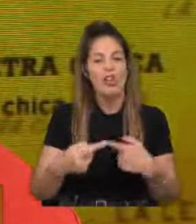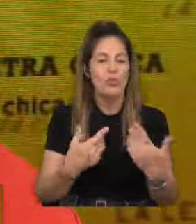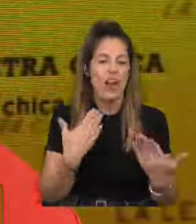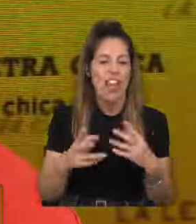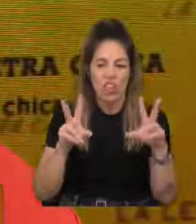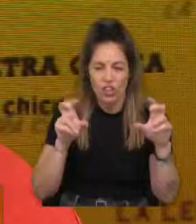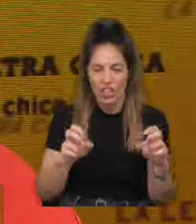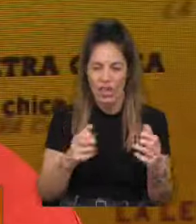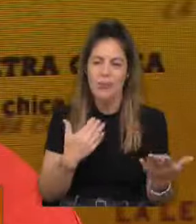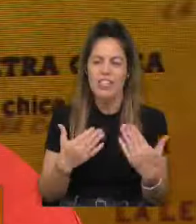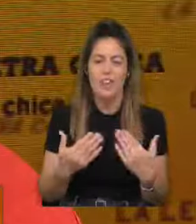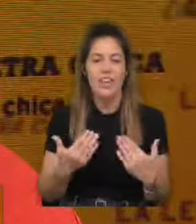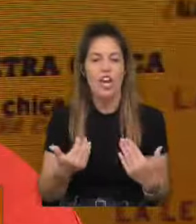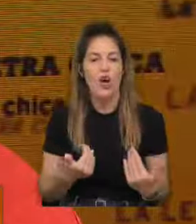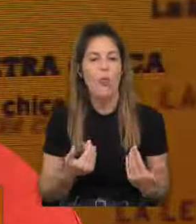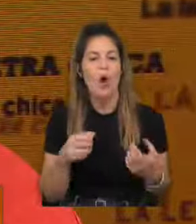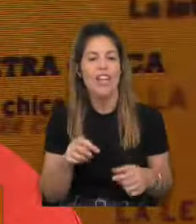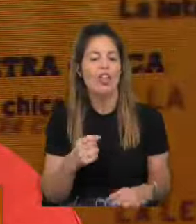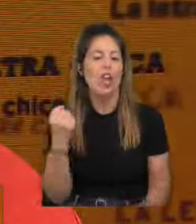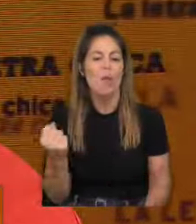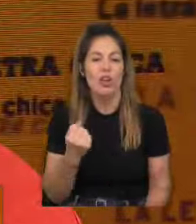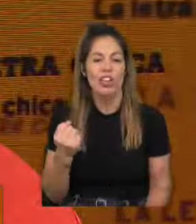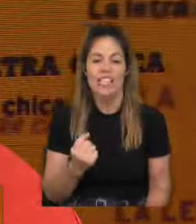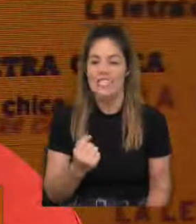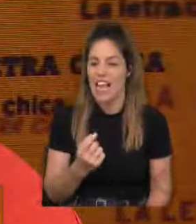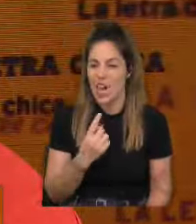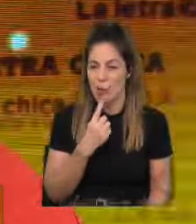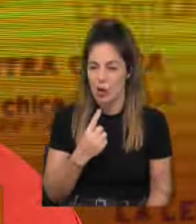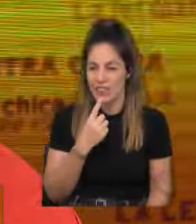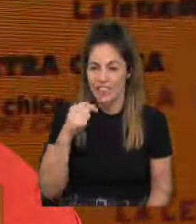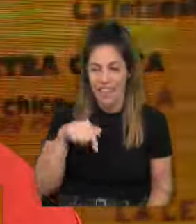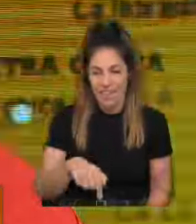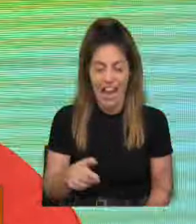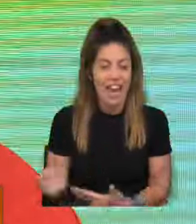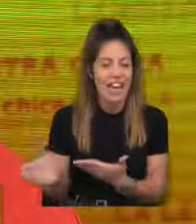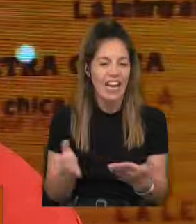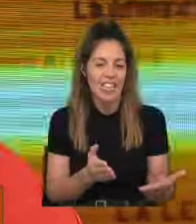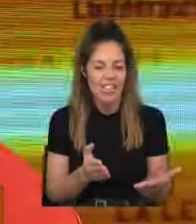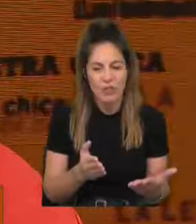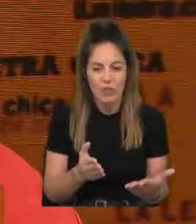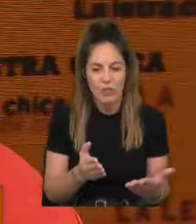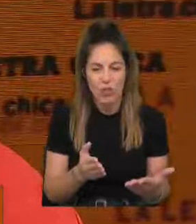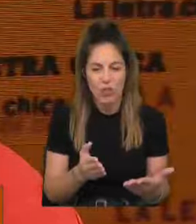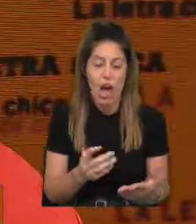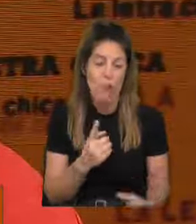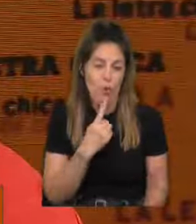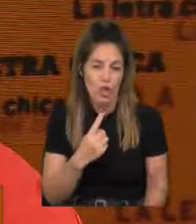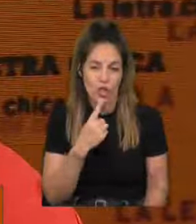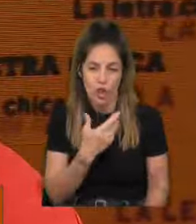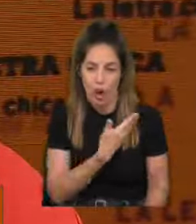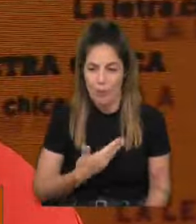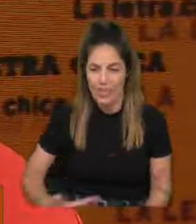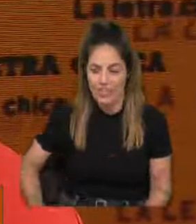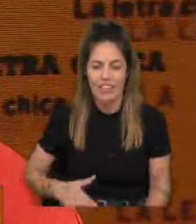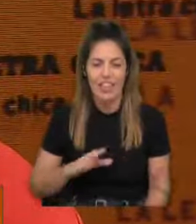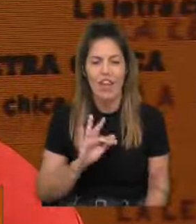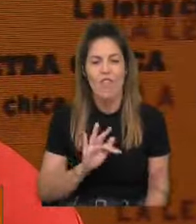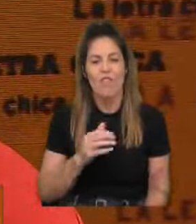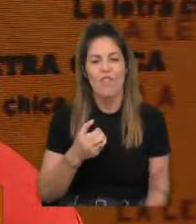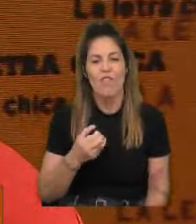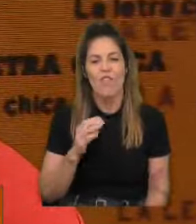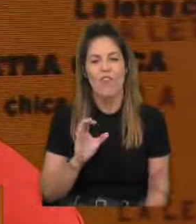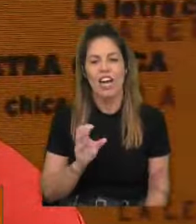hablar un poco también de Cómo pesa esto en el mapa político de nuestro país es que recibimos a Óscar botinelli politólogo y presidente de factum Óscar Buenas